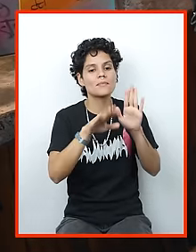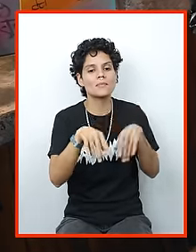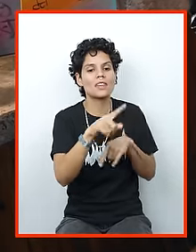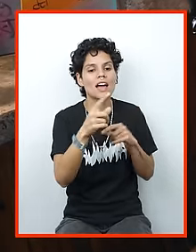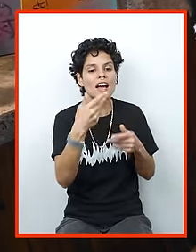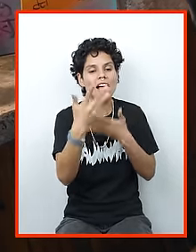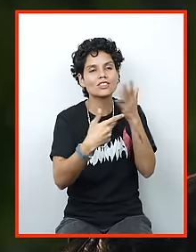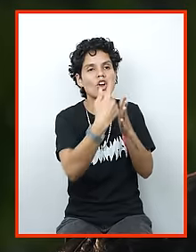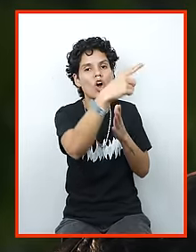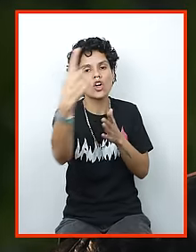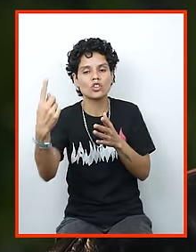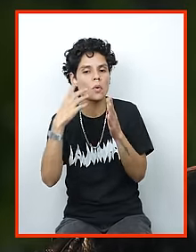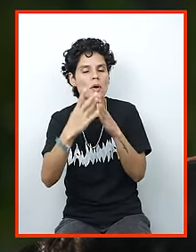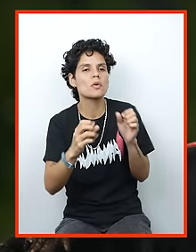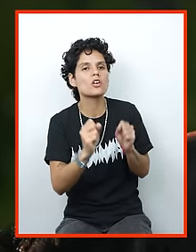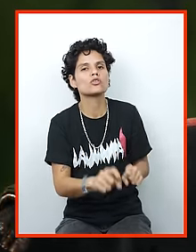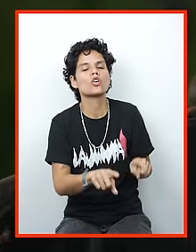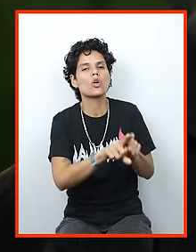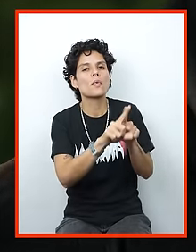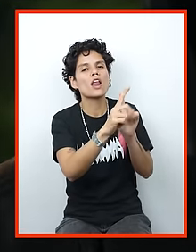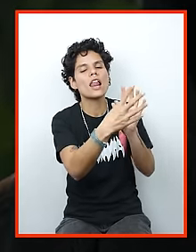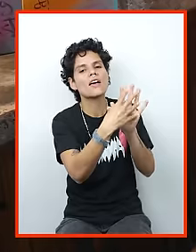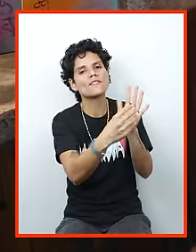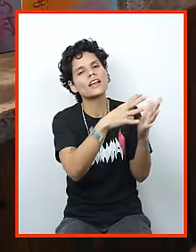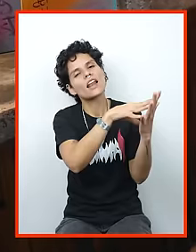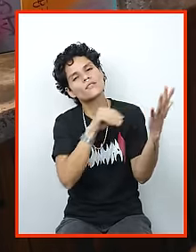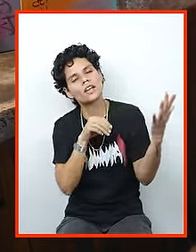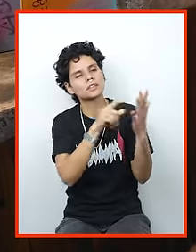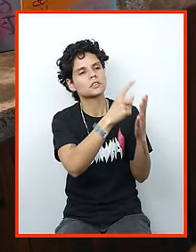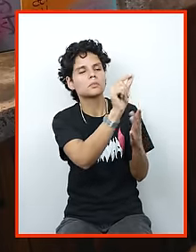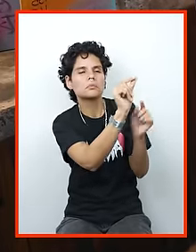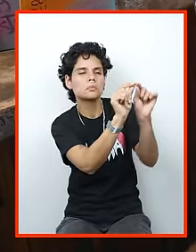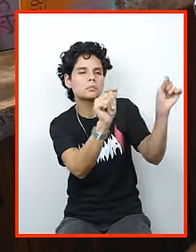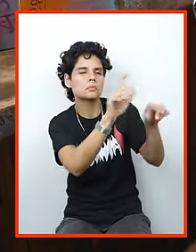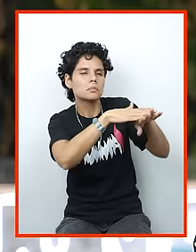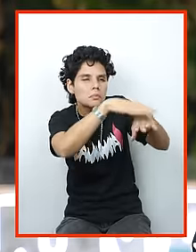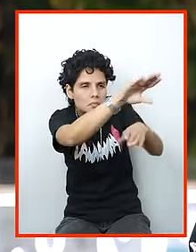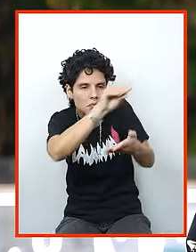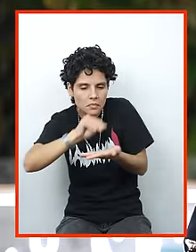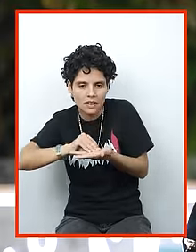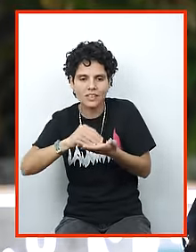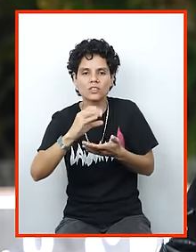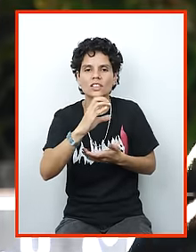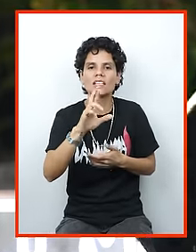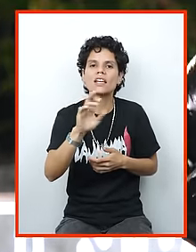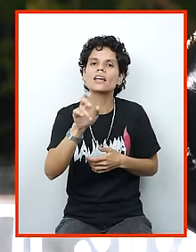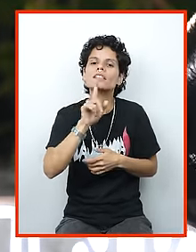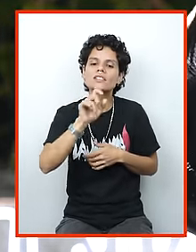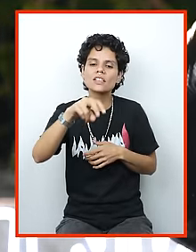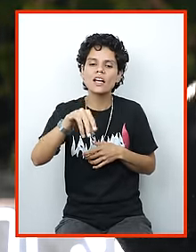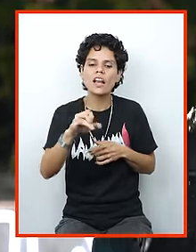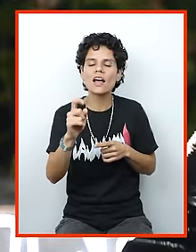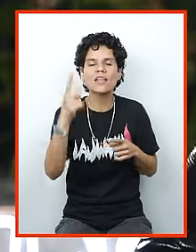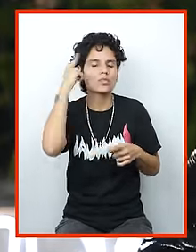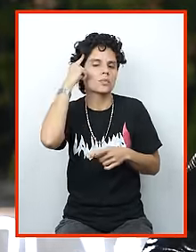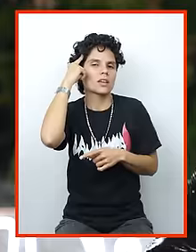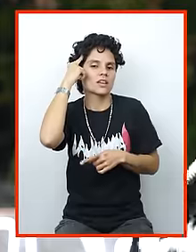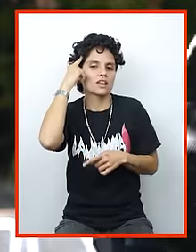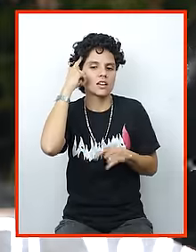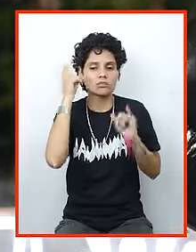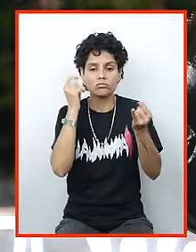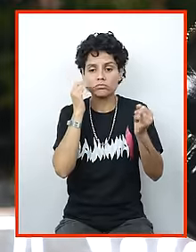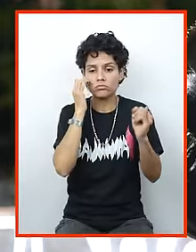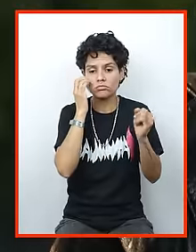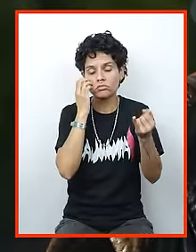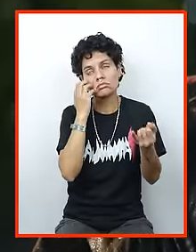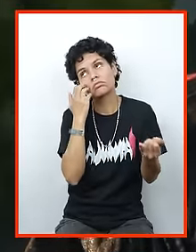usando las cones de las canciones, los otros artistas. Claro, ¿vale? Como referencia. Esa es la refe, ¿cachai? O sea, Cristina viene de tu mente, de tu cabeza